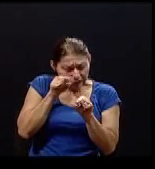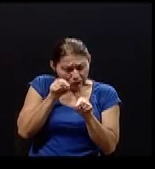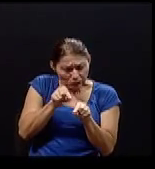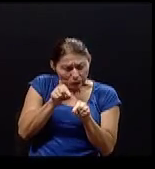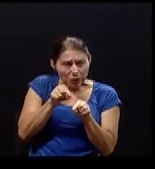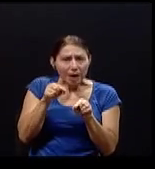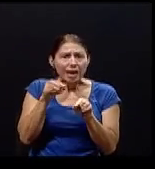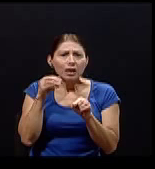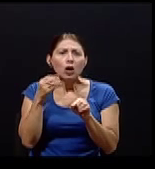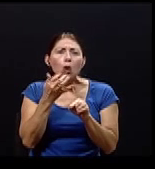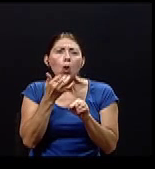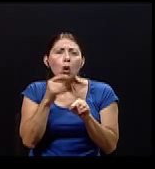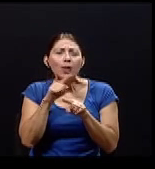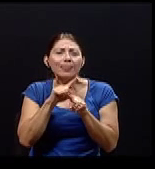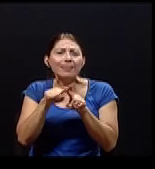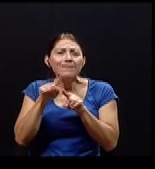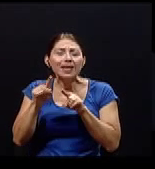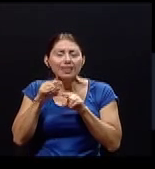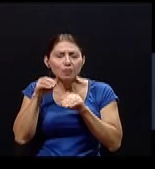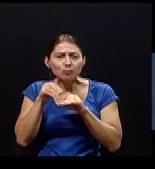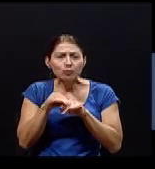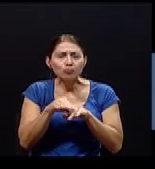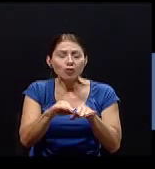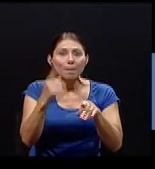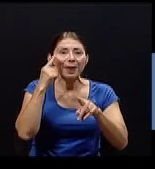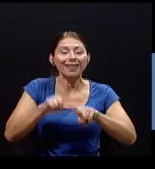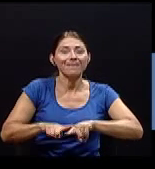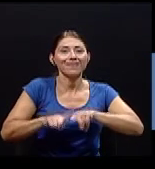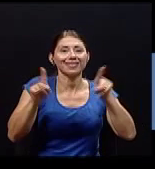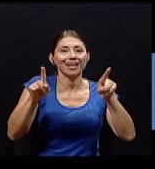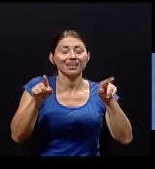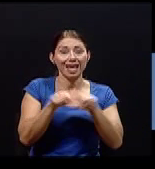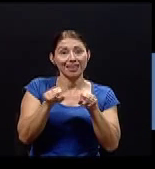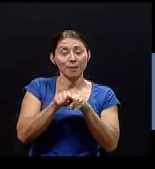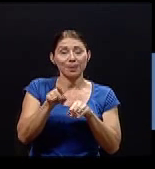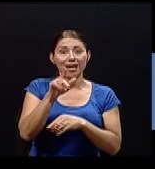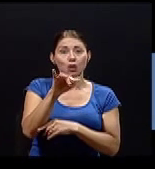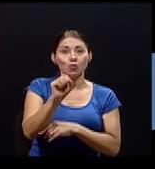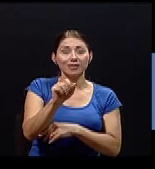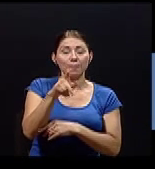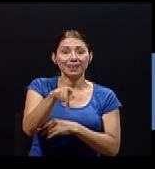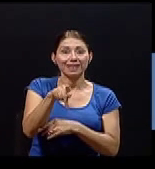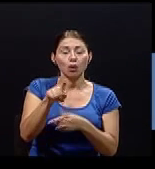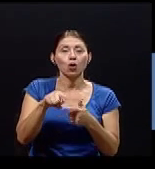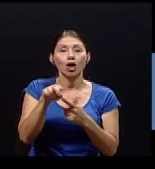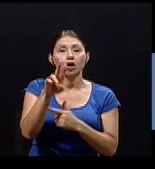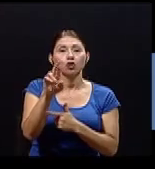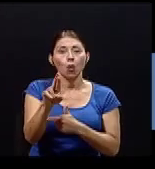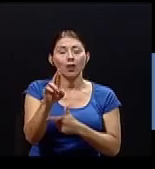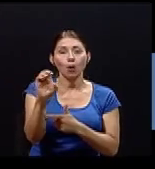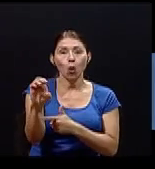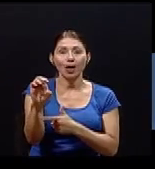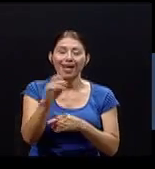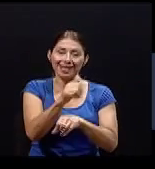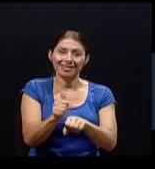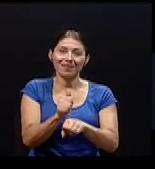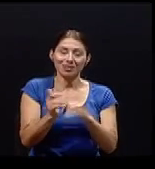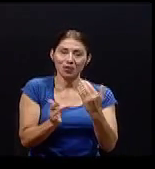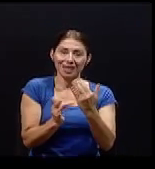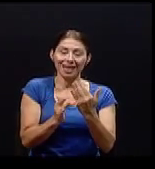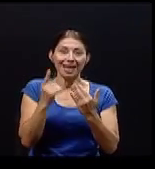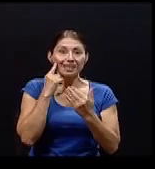y estructura de la pared celular. Y Louis Pasteur y Robert Koch establecieron técnicas para aislar y reproducir